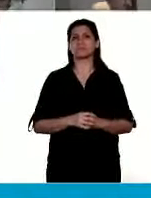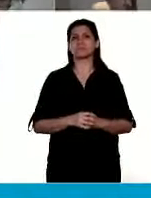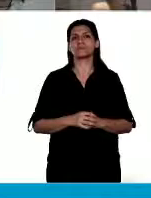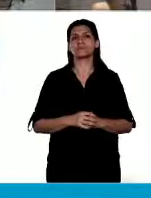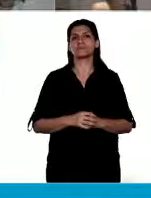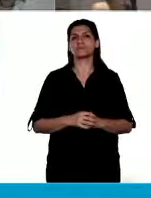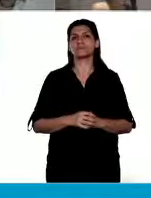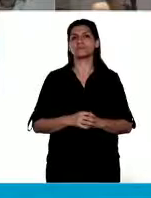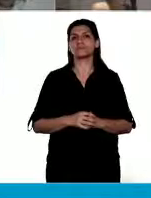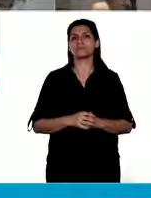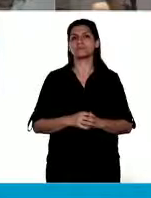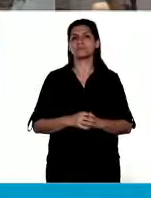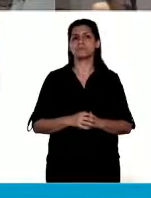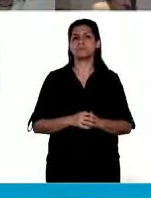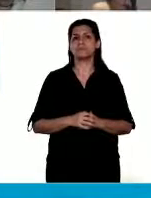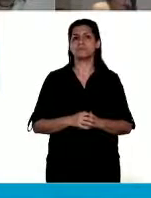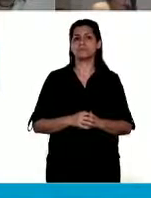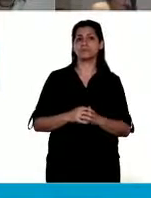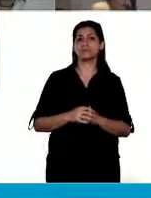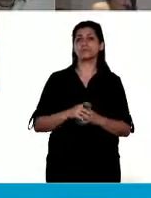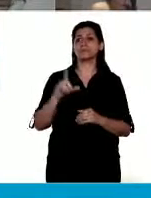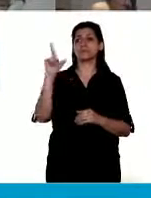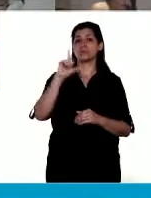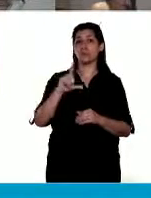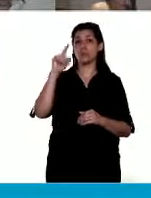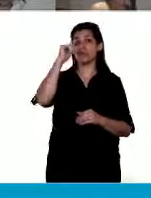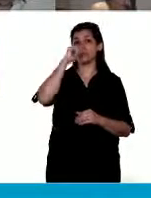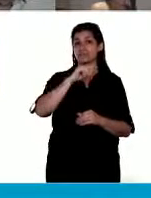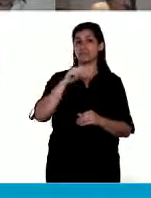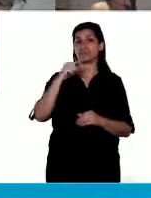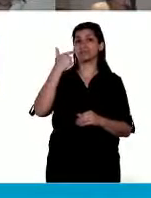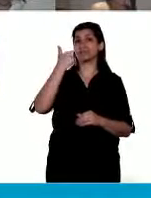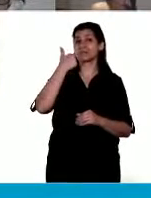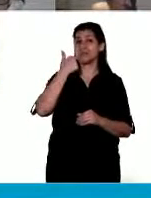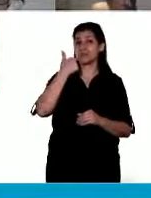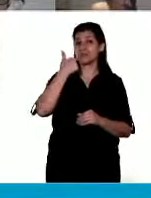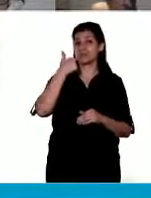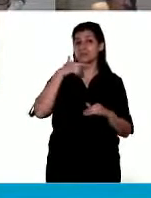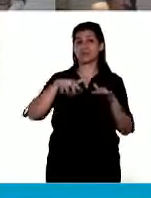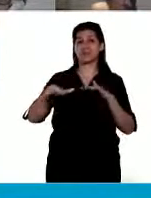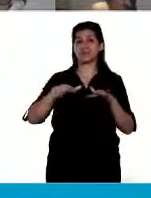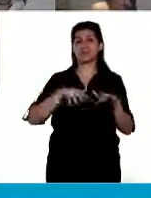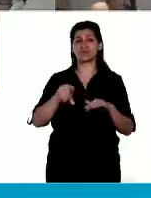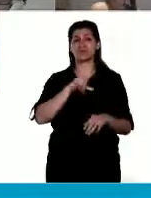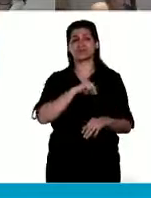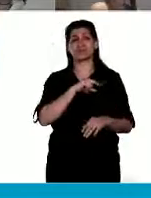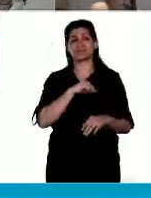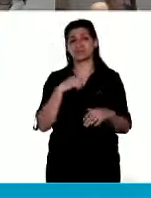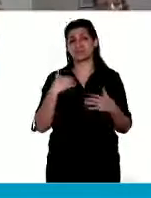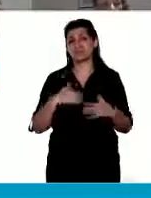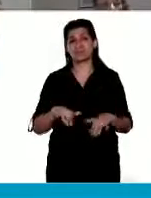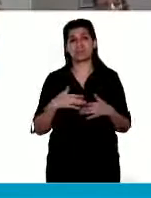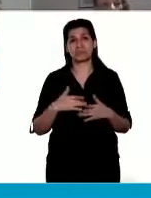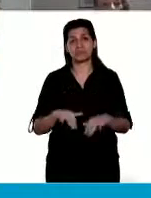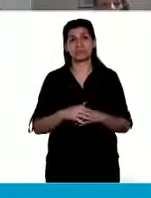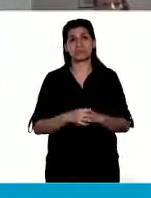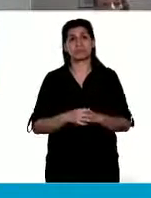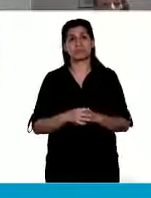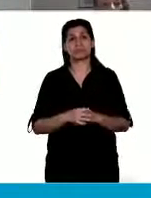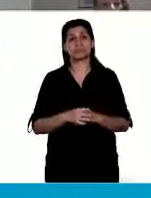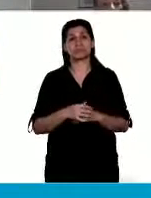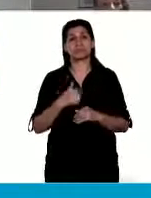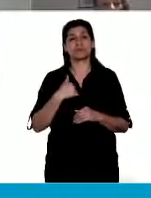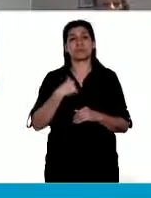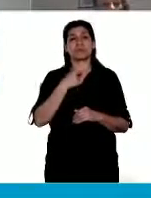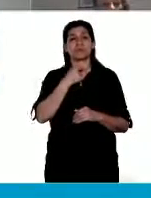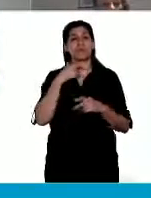desde el lunes 7 de septiembre, ¿no? De una situación muy penosa. La verdad que yo quería hacer un par de